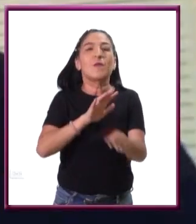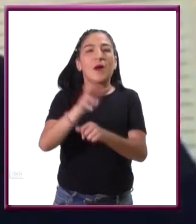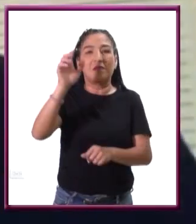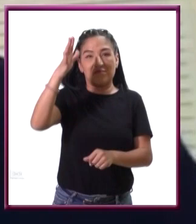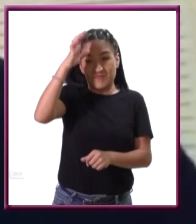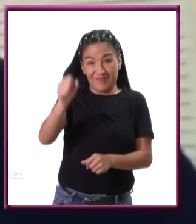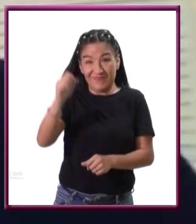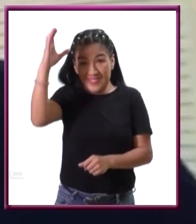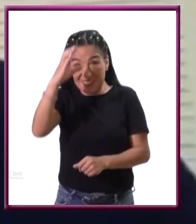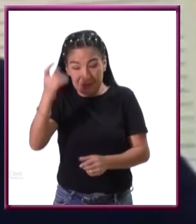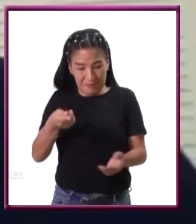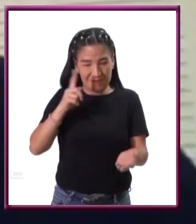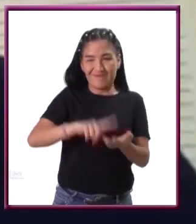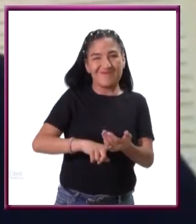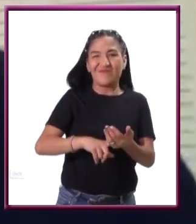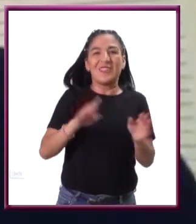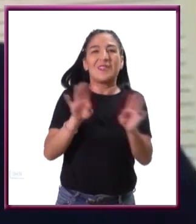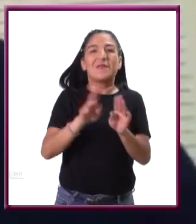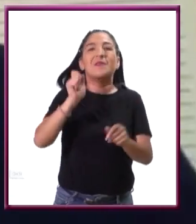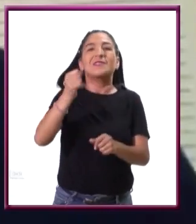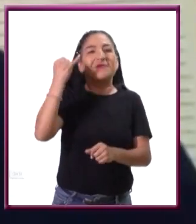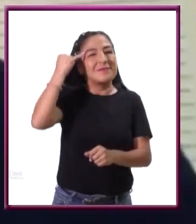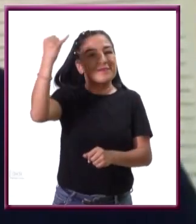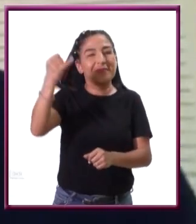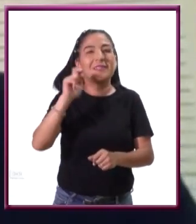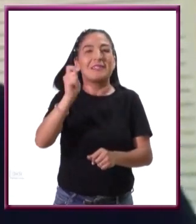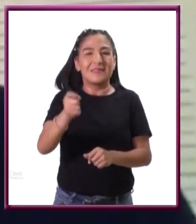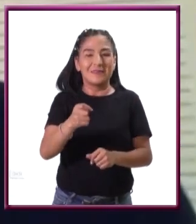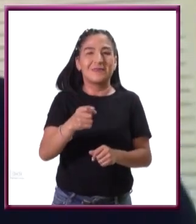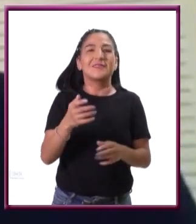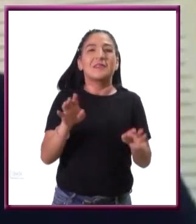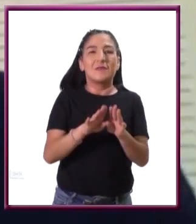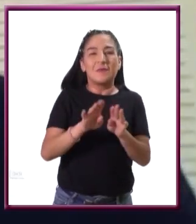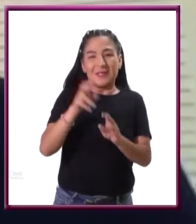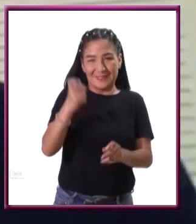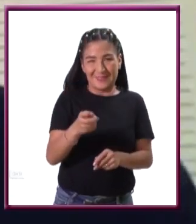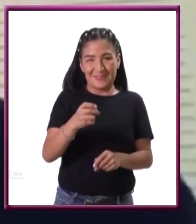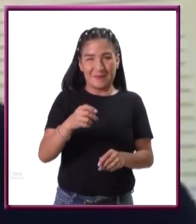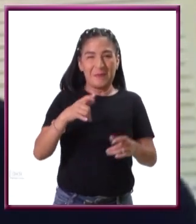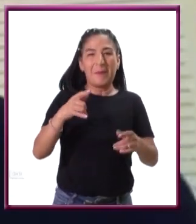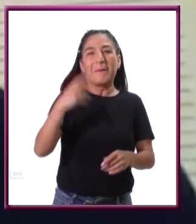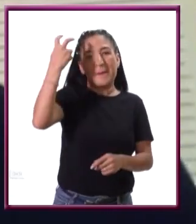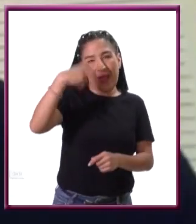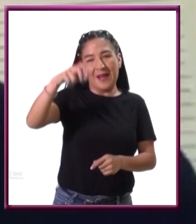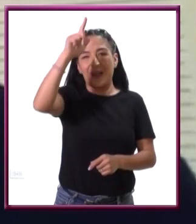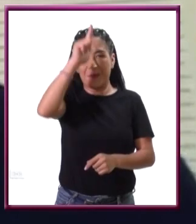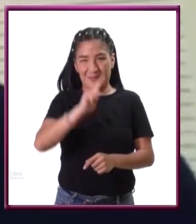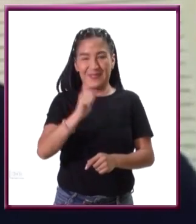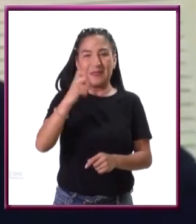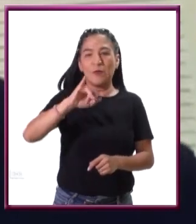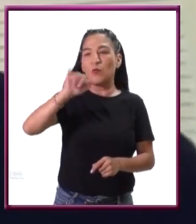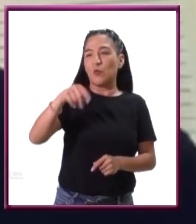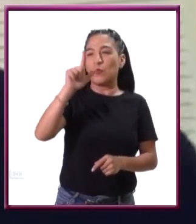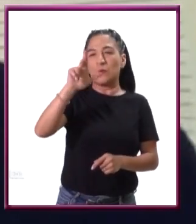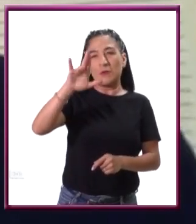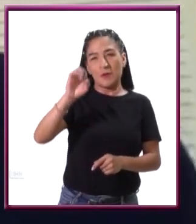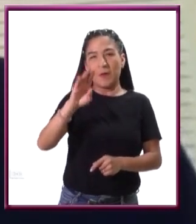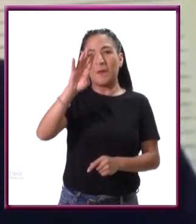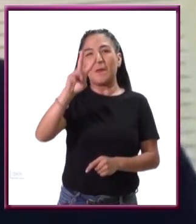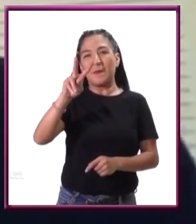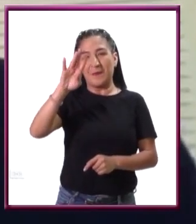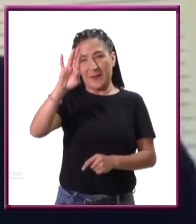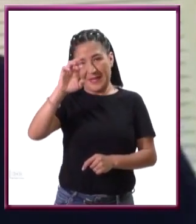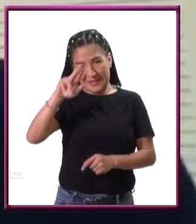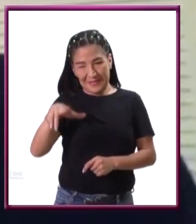nada más es la imaginación de Georges Méliès, basado un poco en la novela Viaje a la Luna de Julio Verne, pero no hay concepto científico.